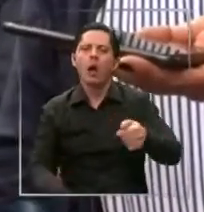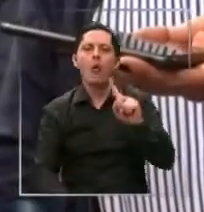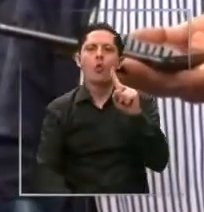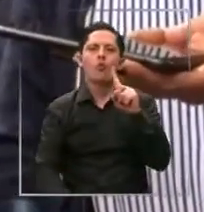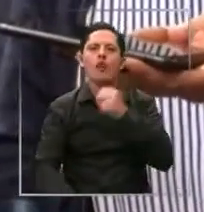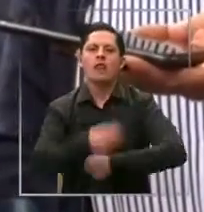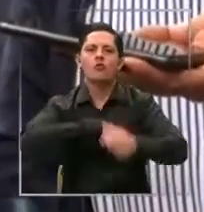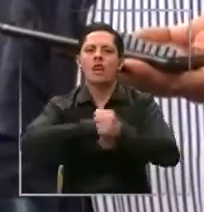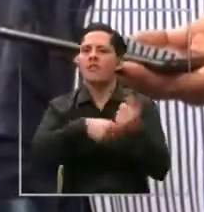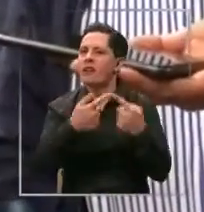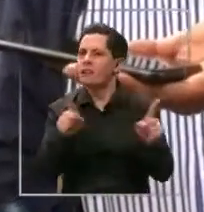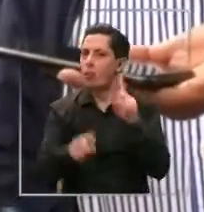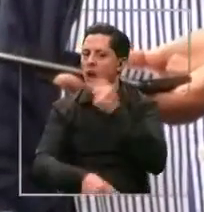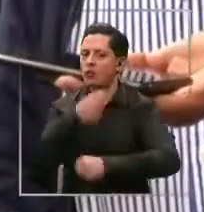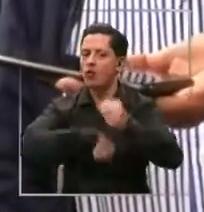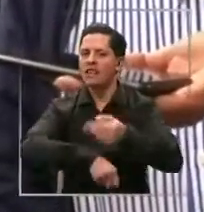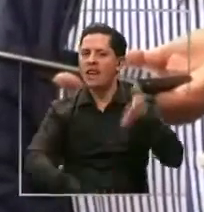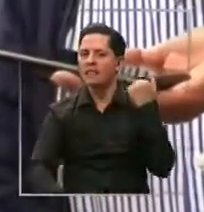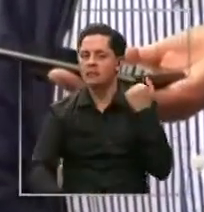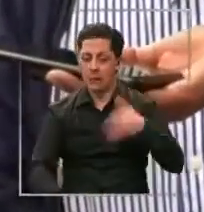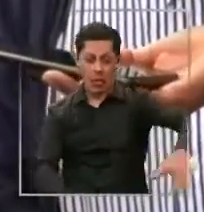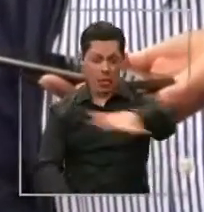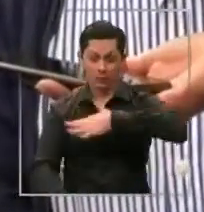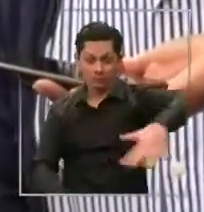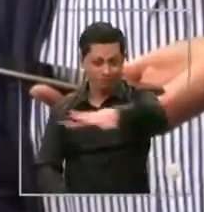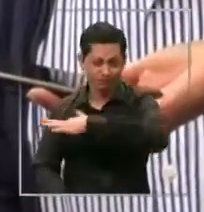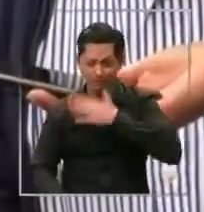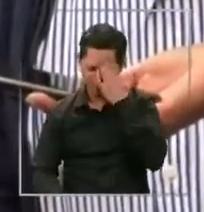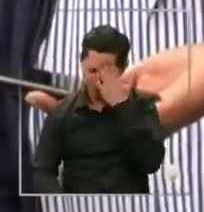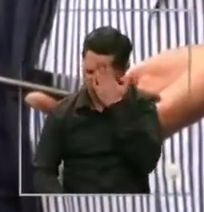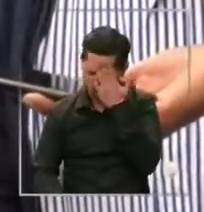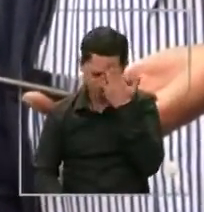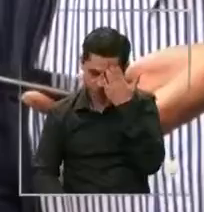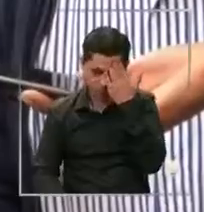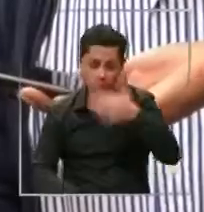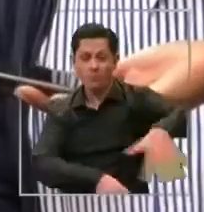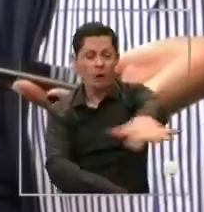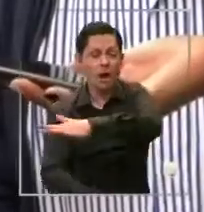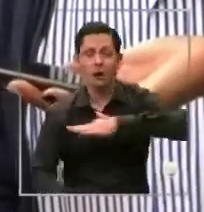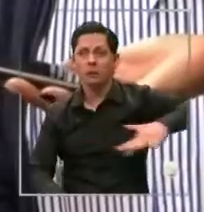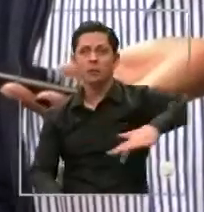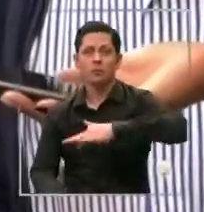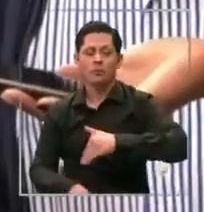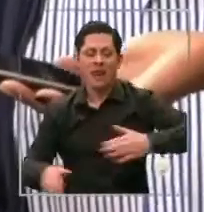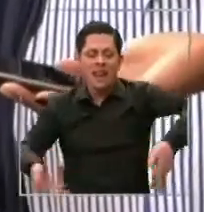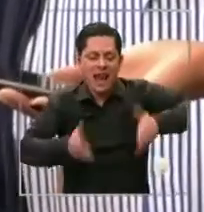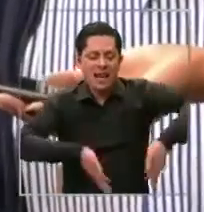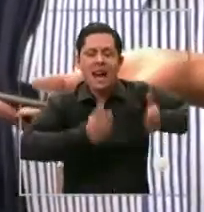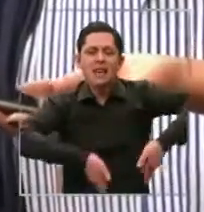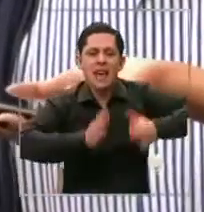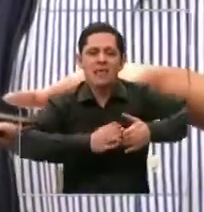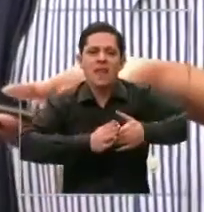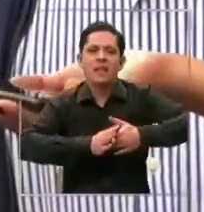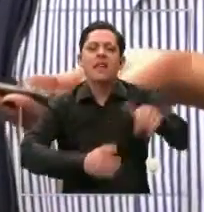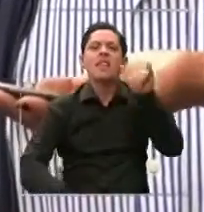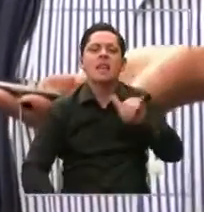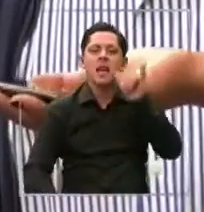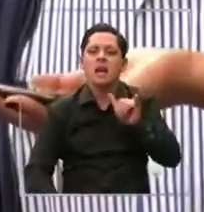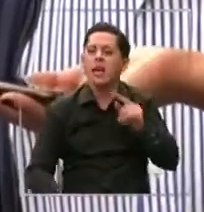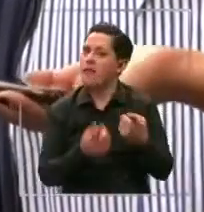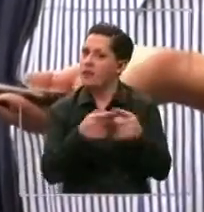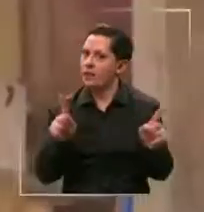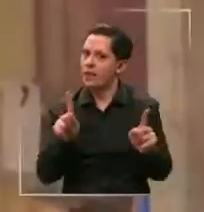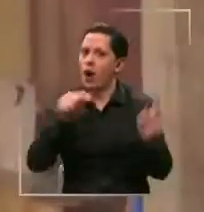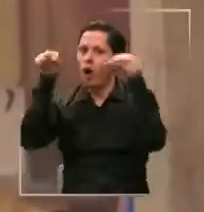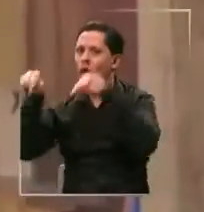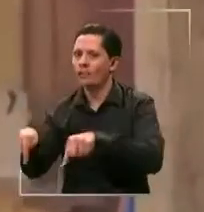año atrás. Hace un año atrás, el caos que había en este lugar, o el caos que había en las calles de Iquique, no es la situación que tenemos